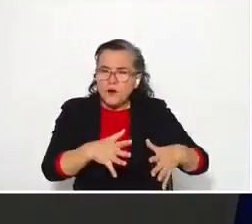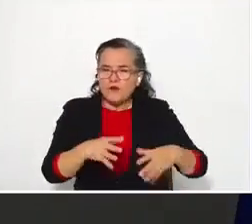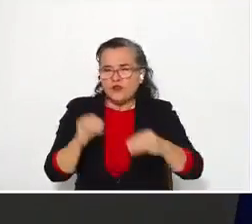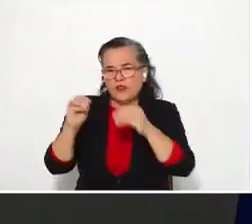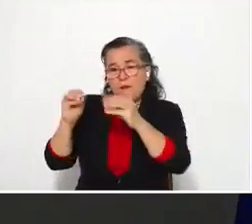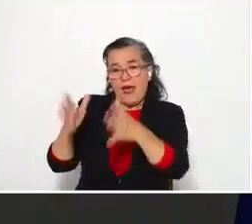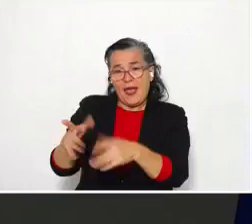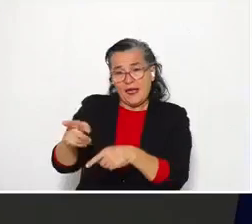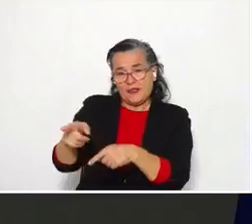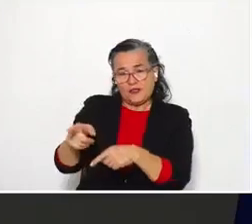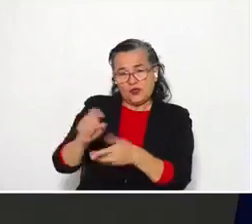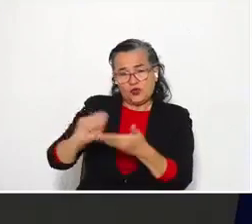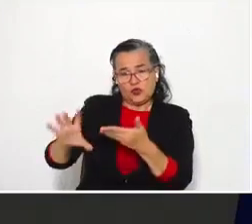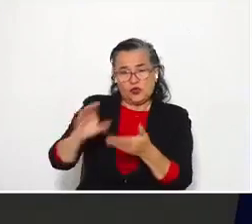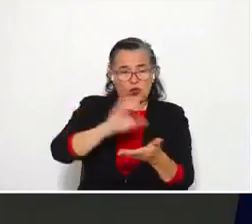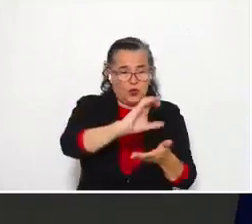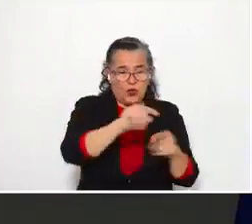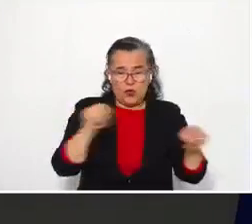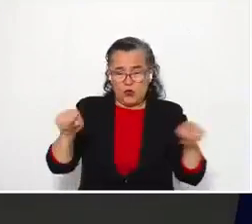profesores,